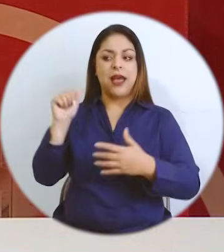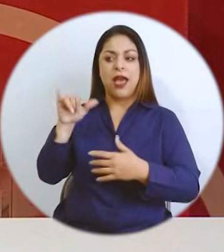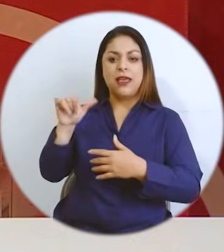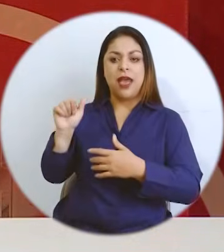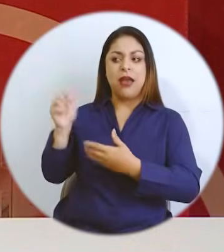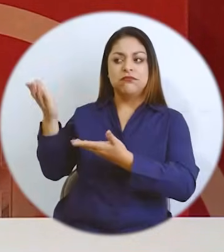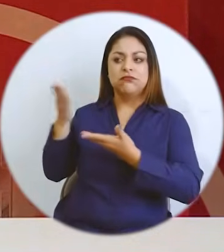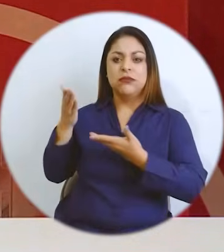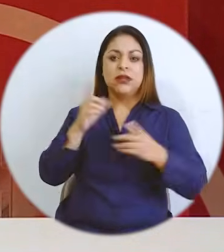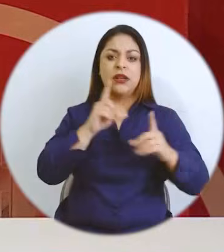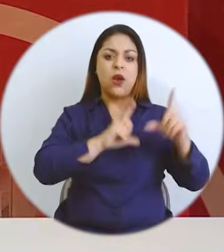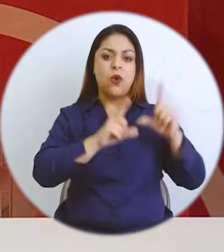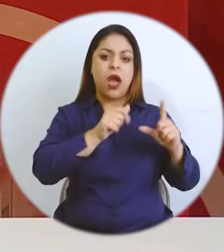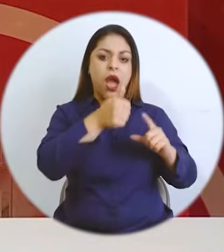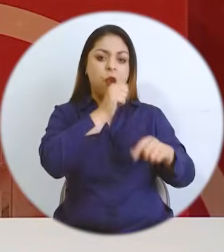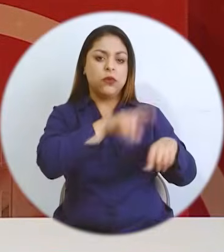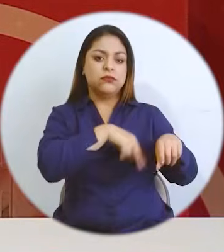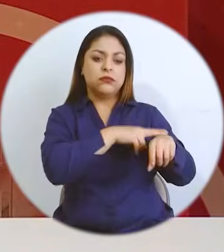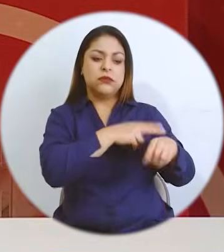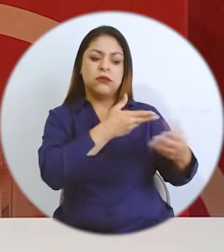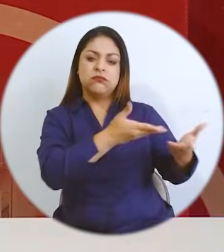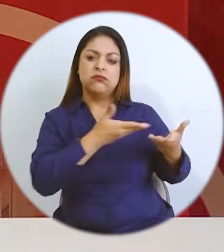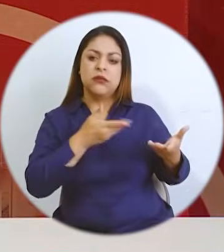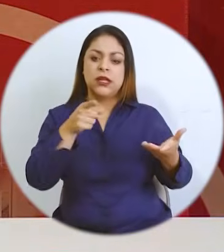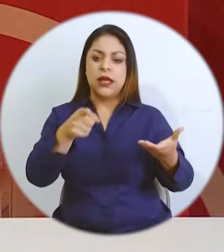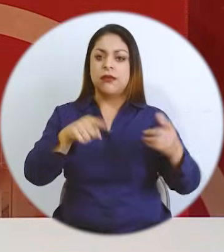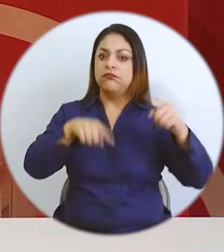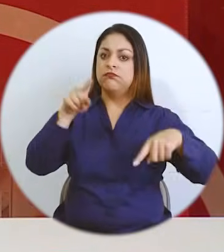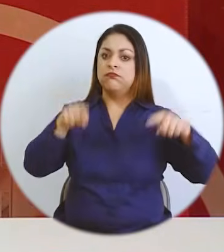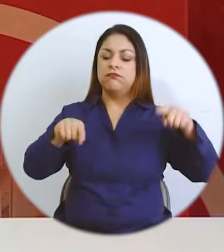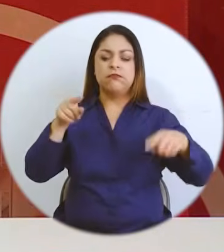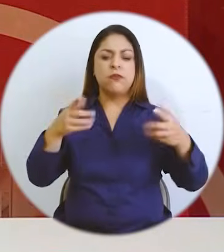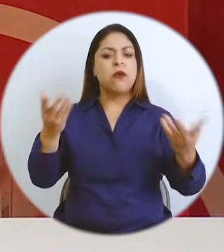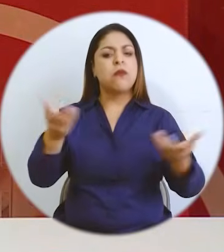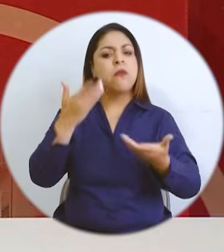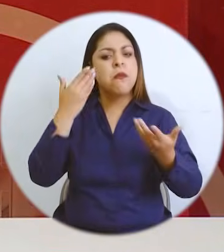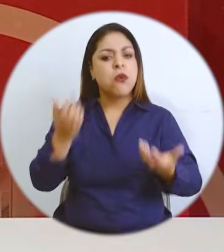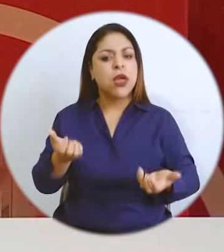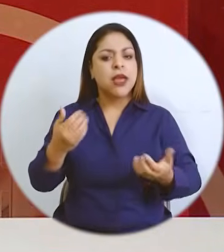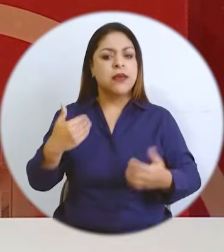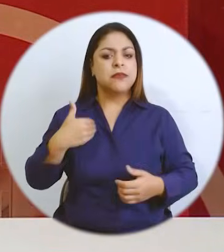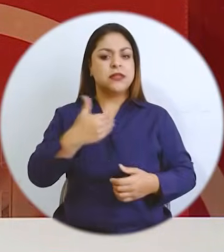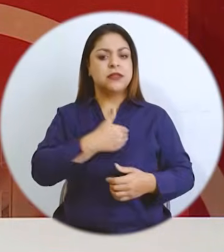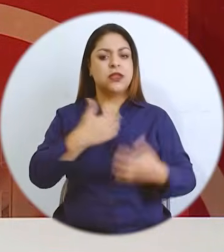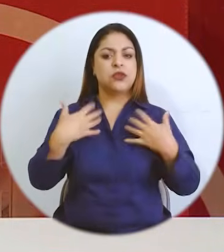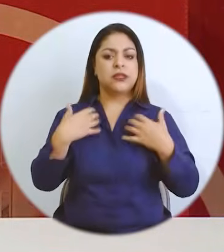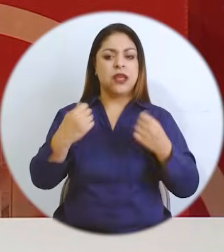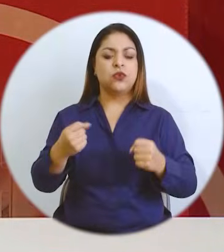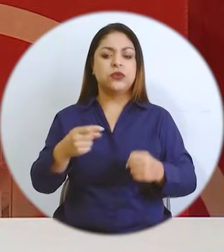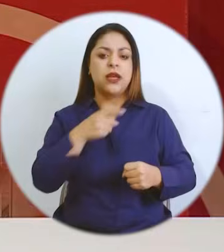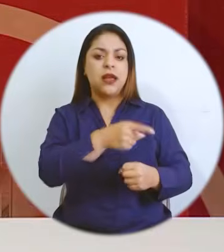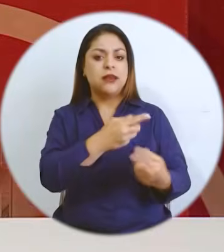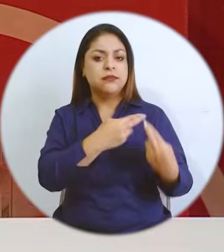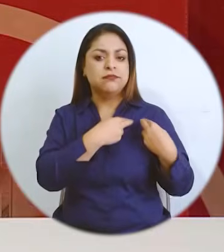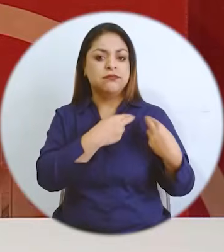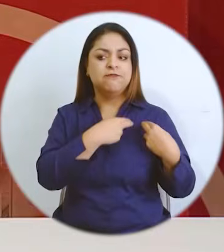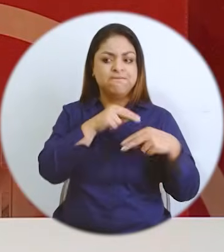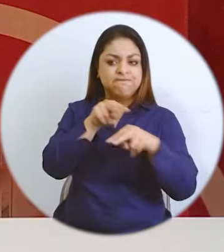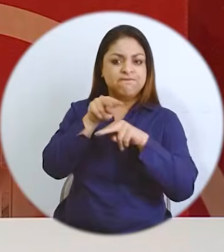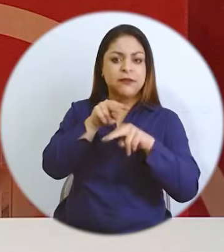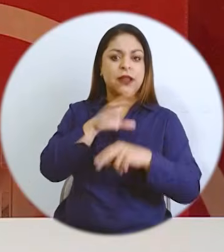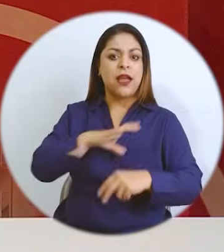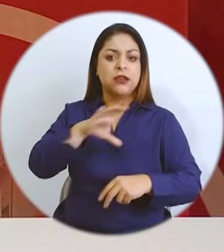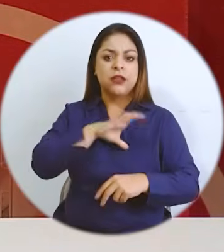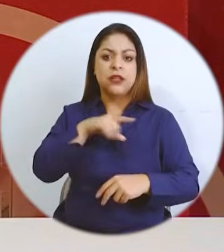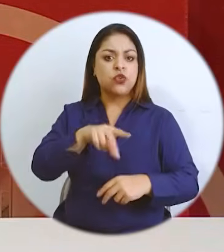el Laboratorio Nacional de Aguas, años atrás, y muchas veces también nos preguntamos, bueno, ¿por qué el Ministerio de Salud, si es el encargado de la vigilancia de la calidad, no